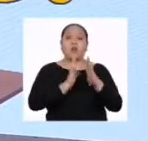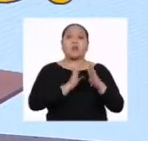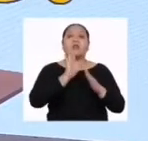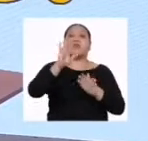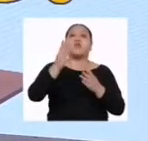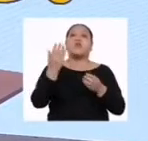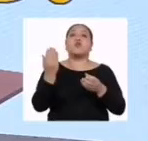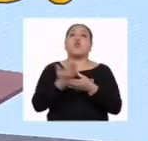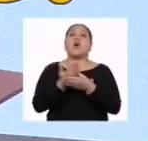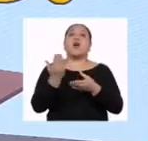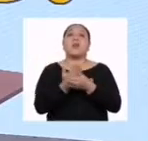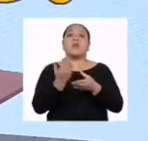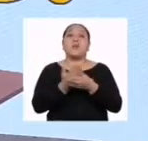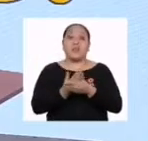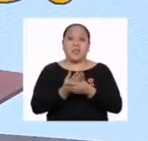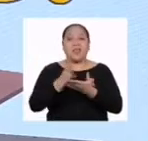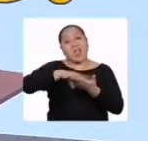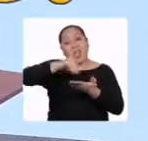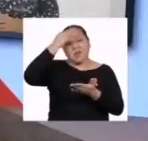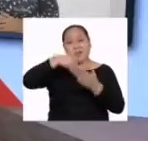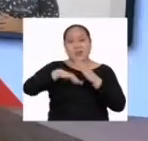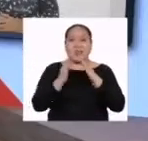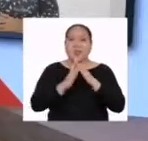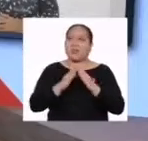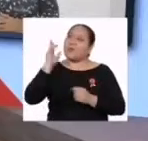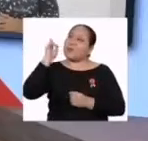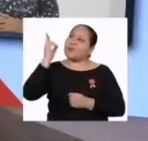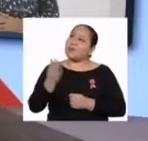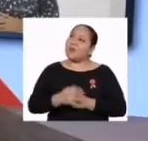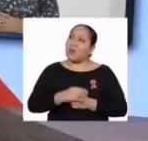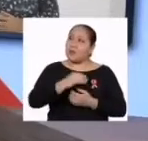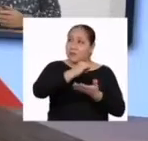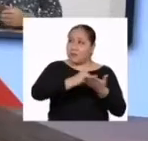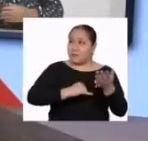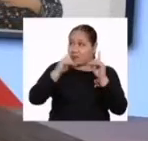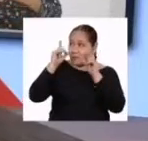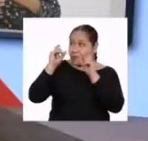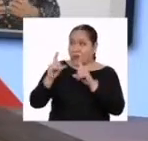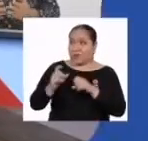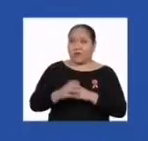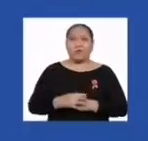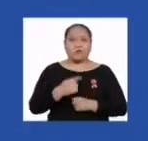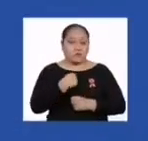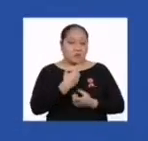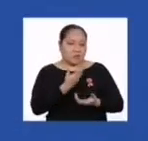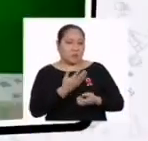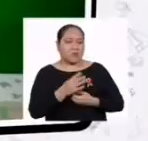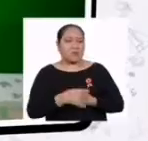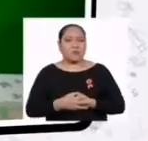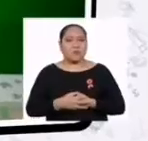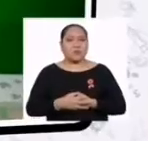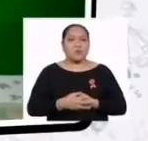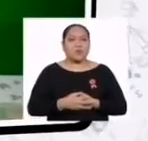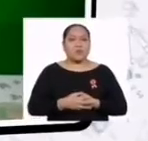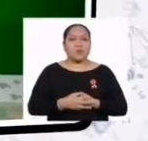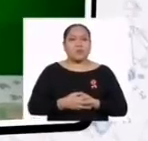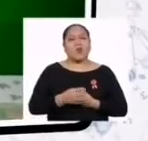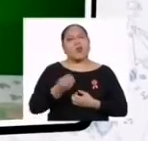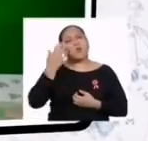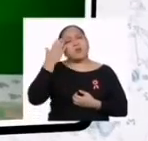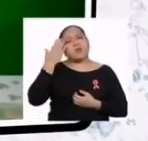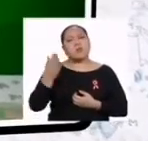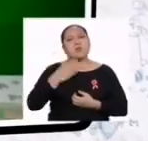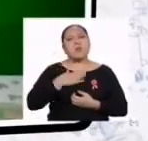en su carpeta de Aprendo en Casa. Profesora, ¿vamos con las preguntas? Aquí estoy para ustedes. ¿Cómo sé si